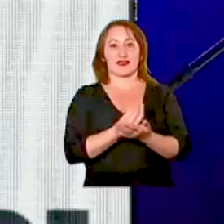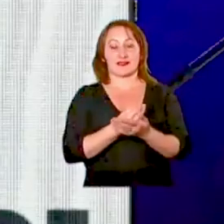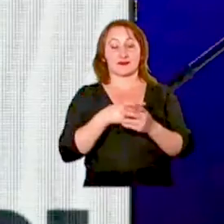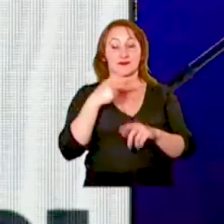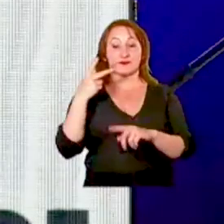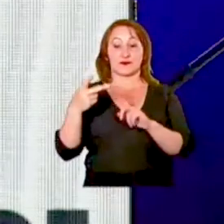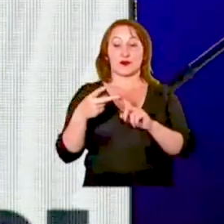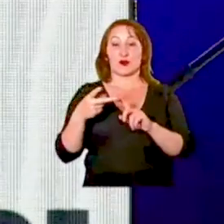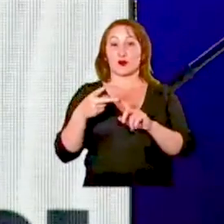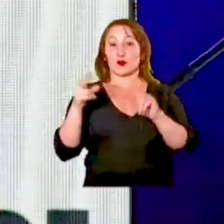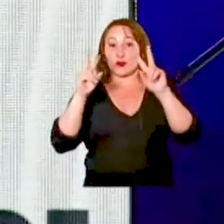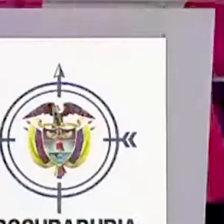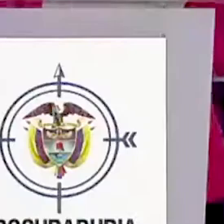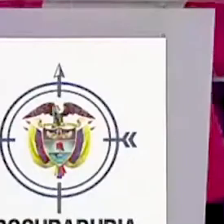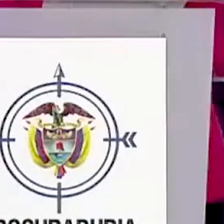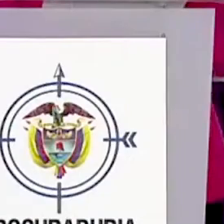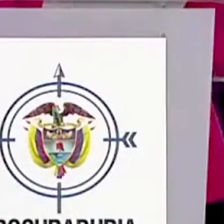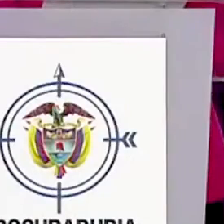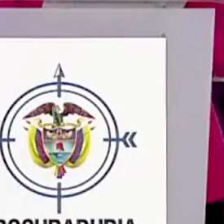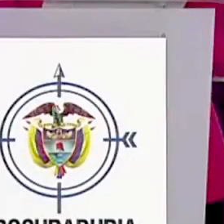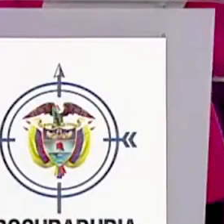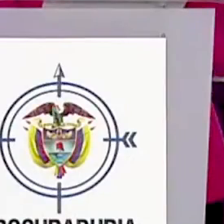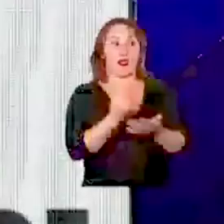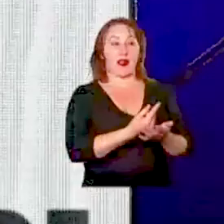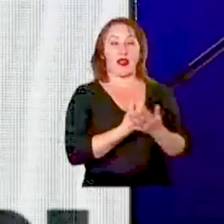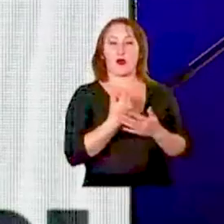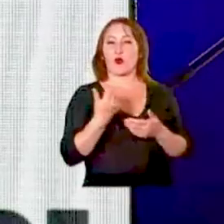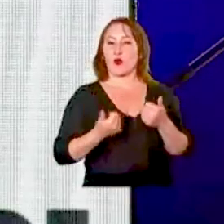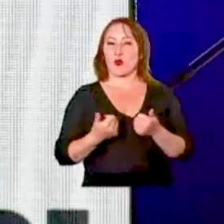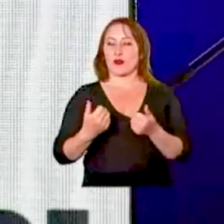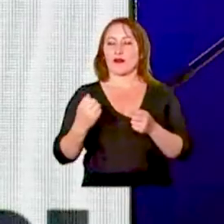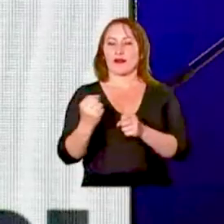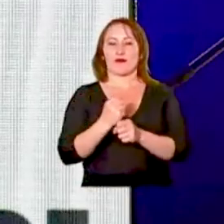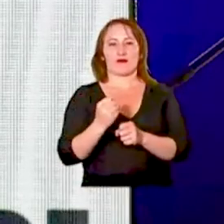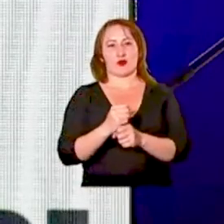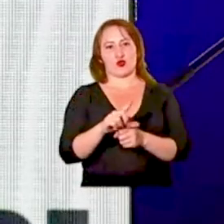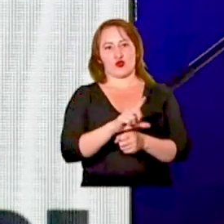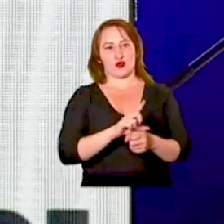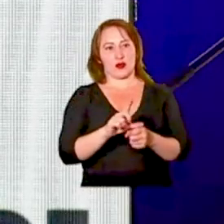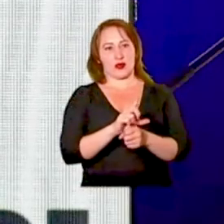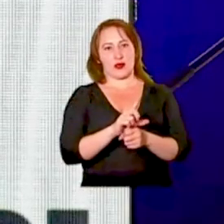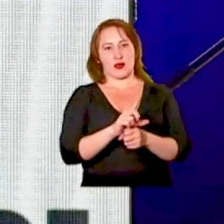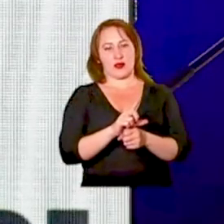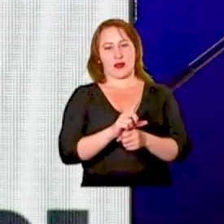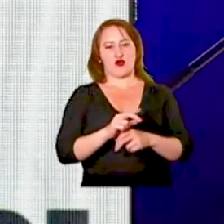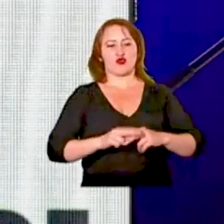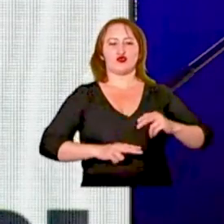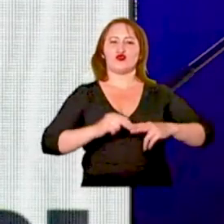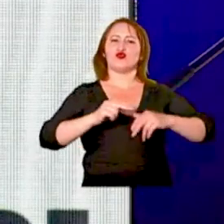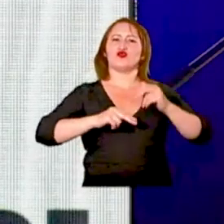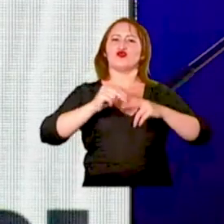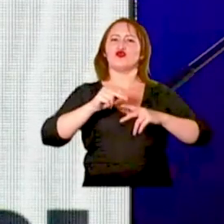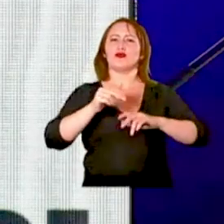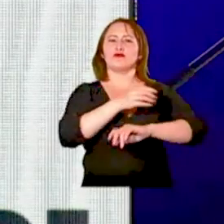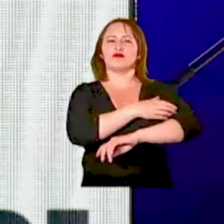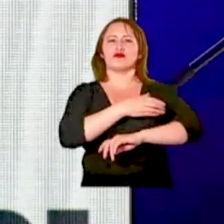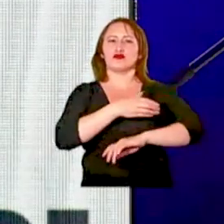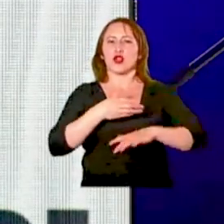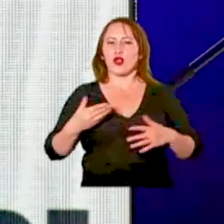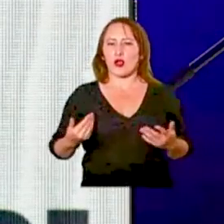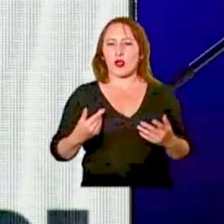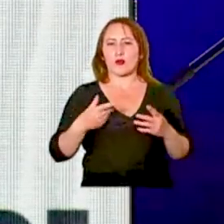segundo tema que nos ocupa en este ejercicio a nivel local, la construcción de capacidades con